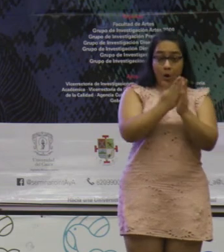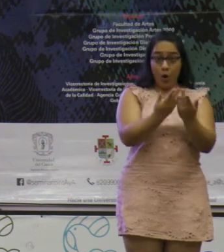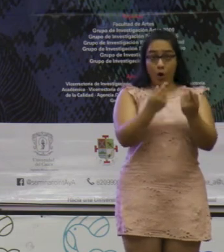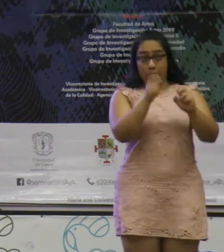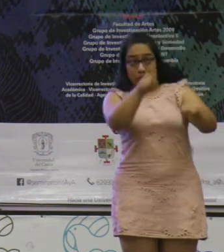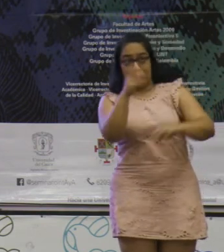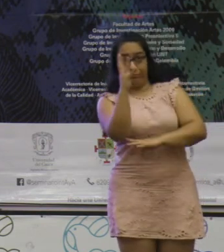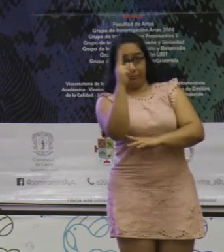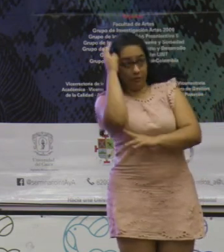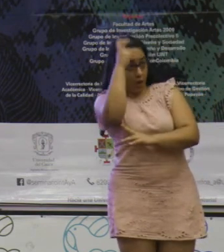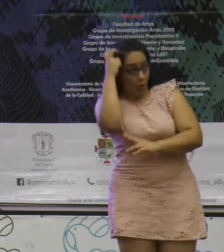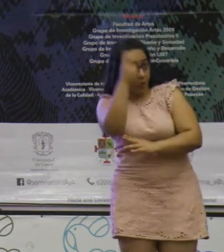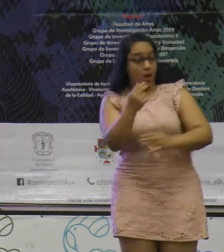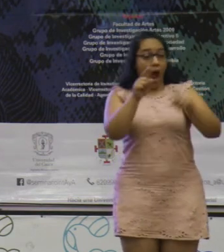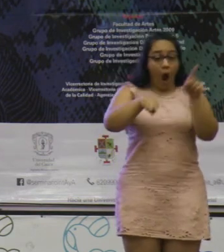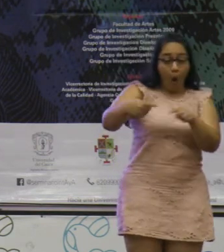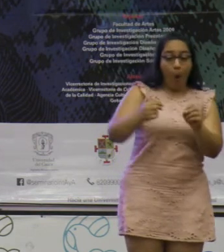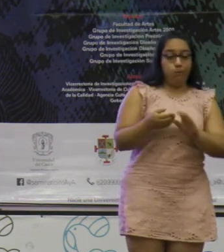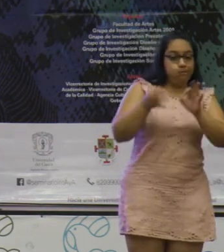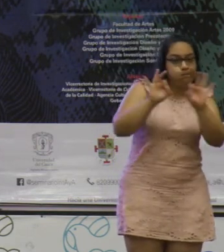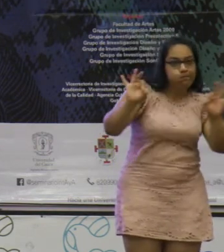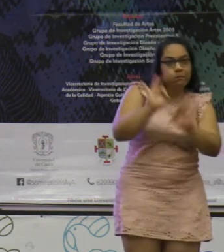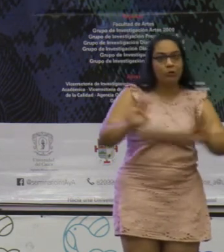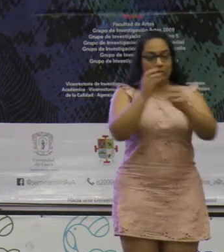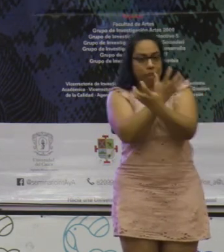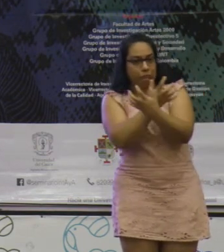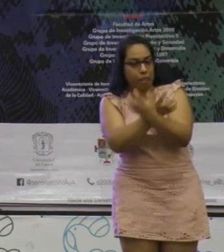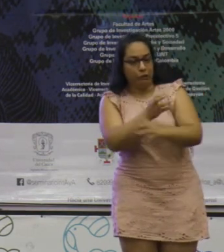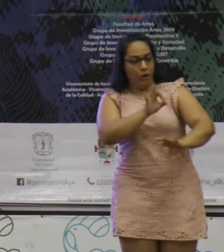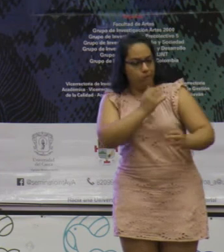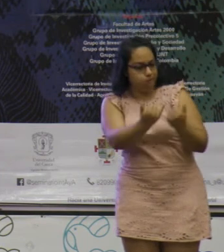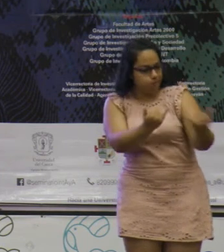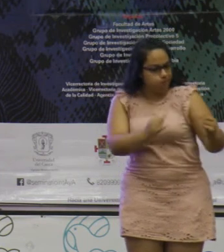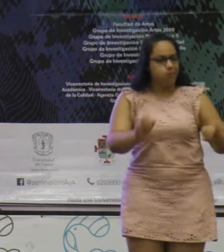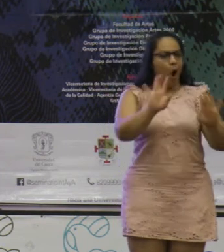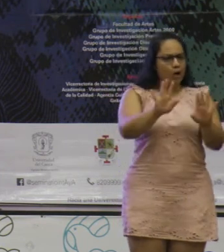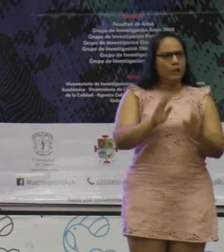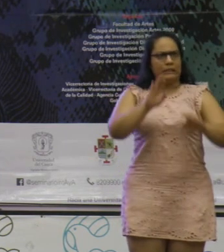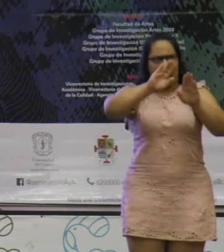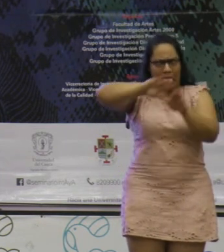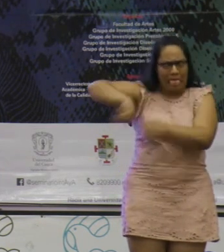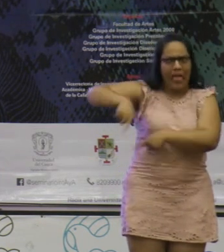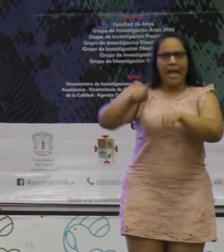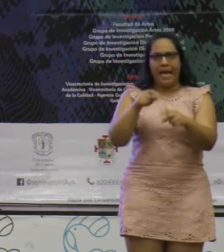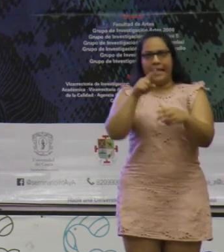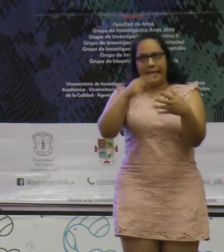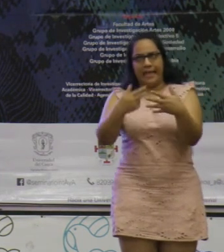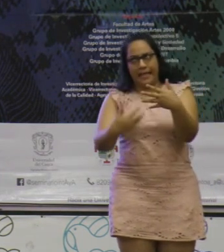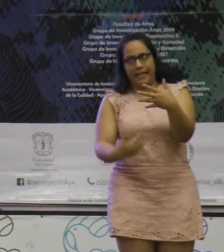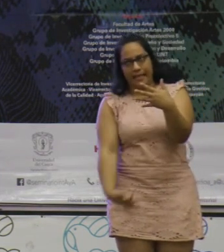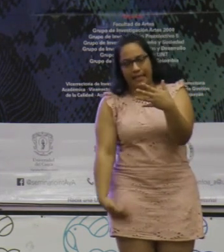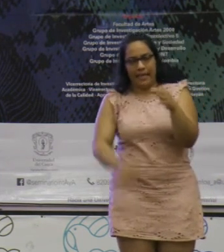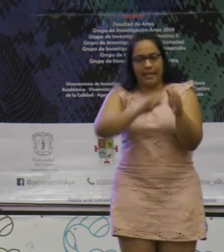exponer teorías vigentes y válidas con bases científicas y teológicas que fueron opacadas por X, X y X y X y